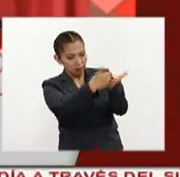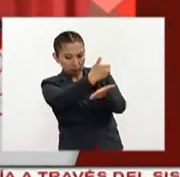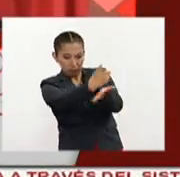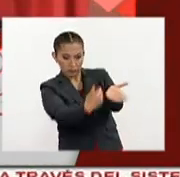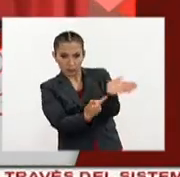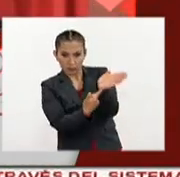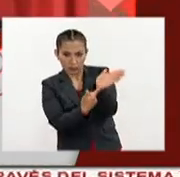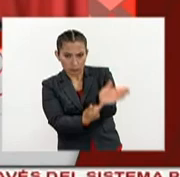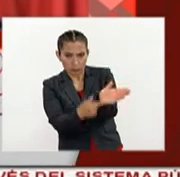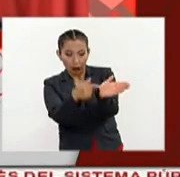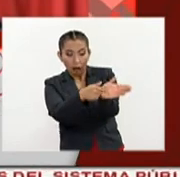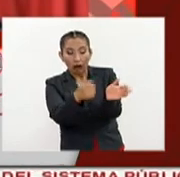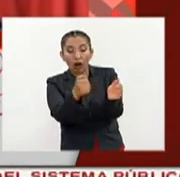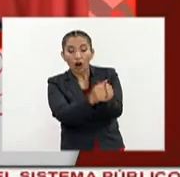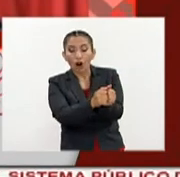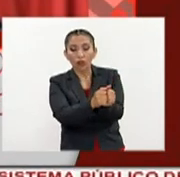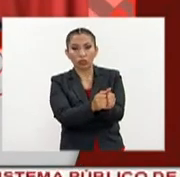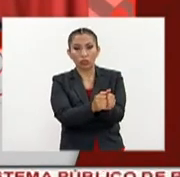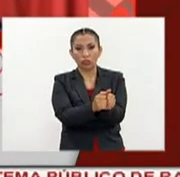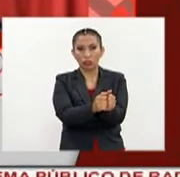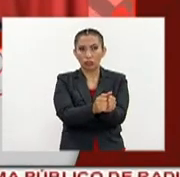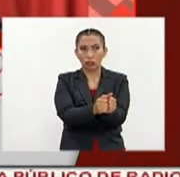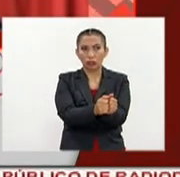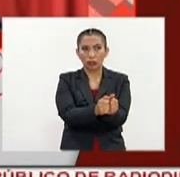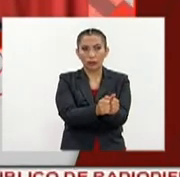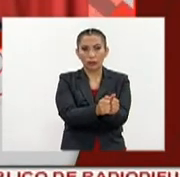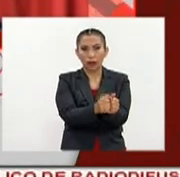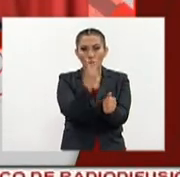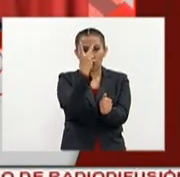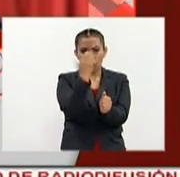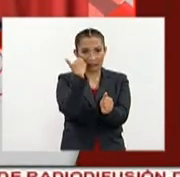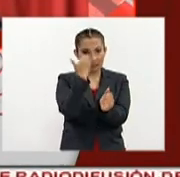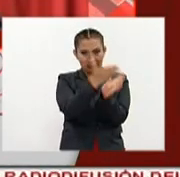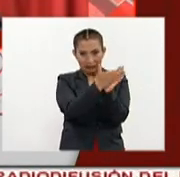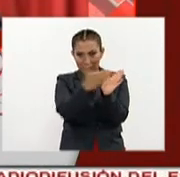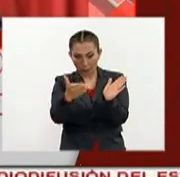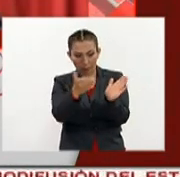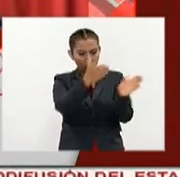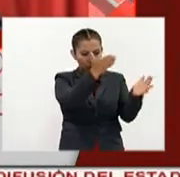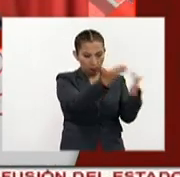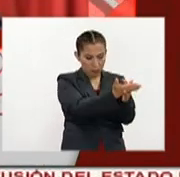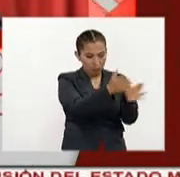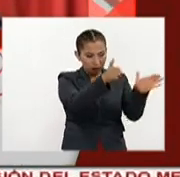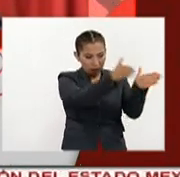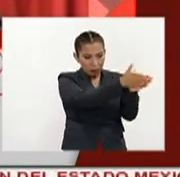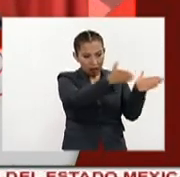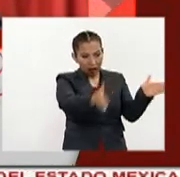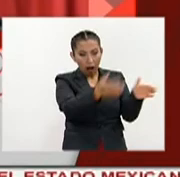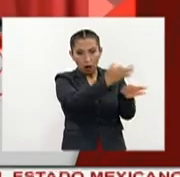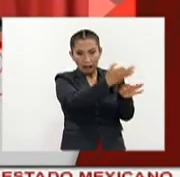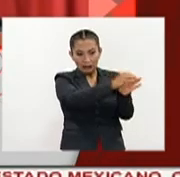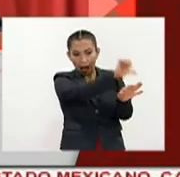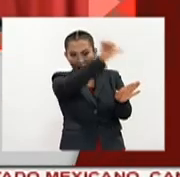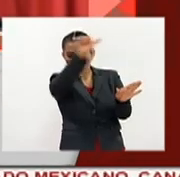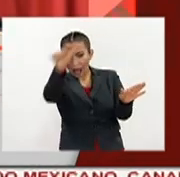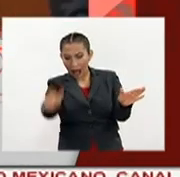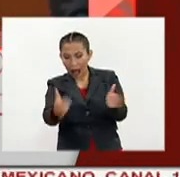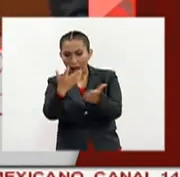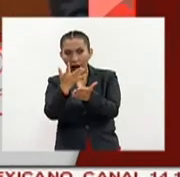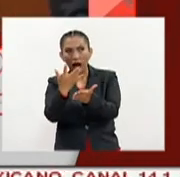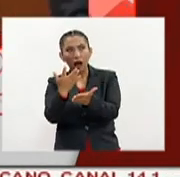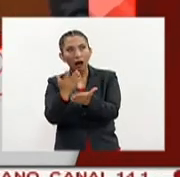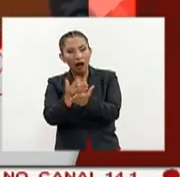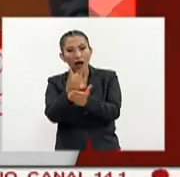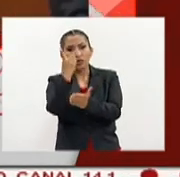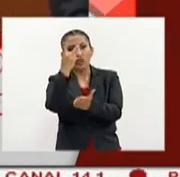que a través de dos grandes periodos, el primero que va de la actualidad hacia lo que es